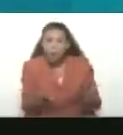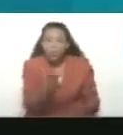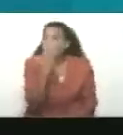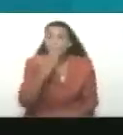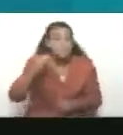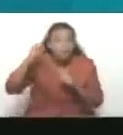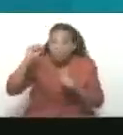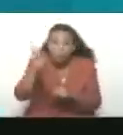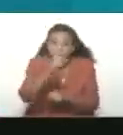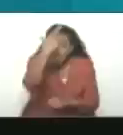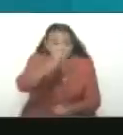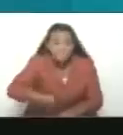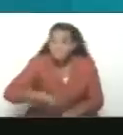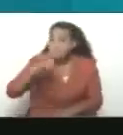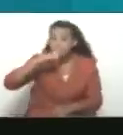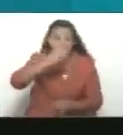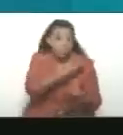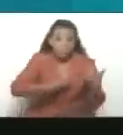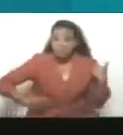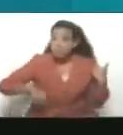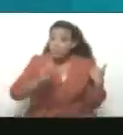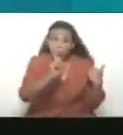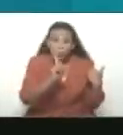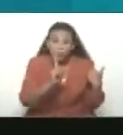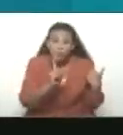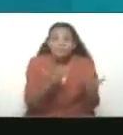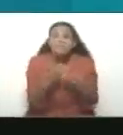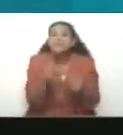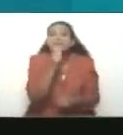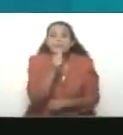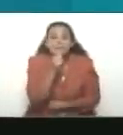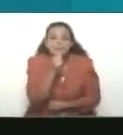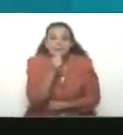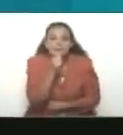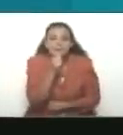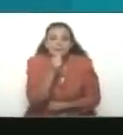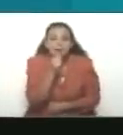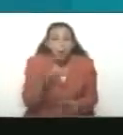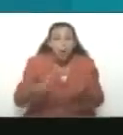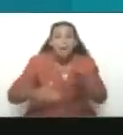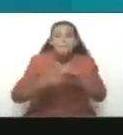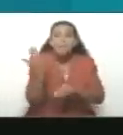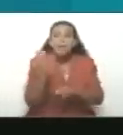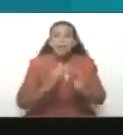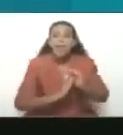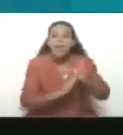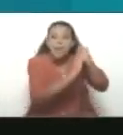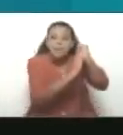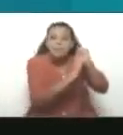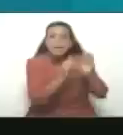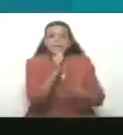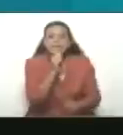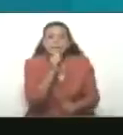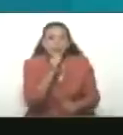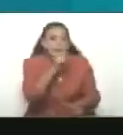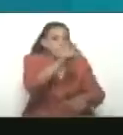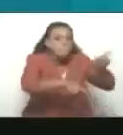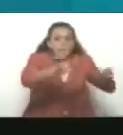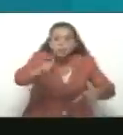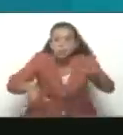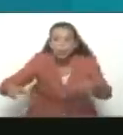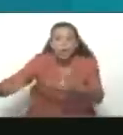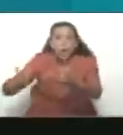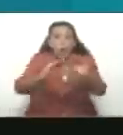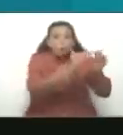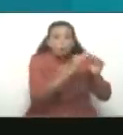maduro no es maduro es un método de Liderazgo colectivo es